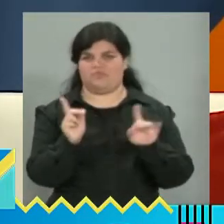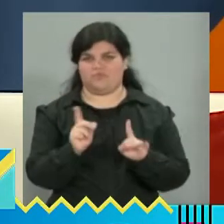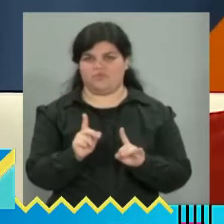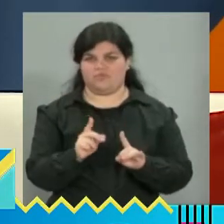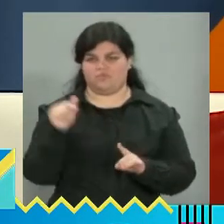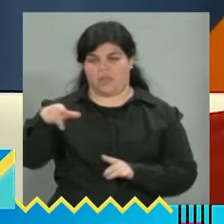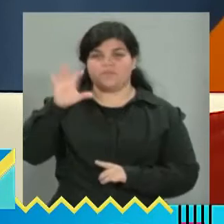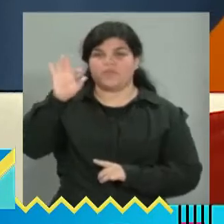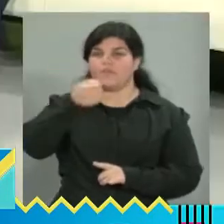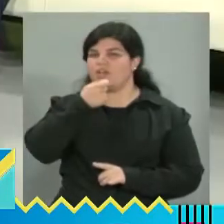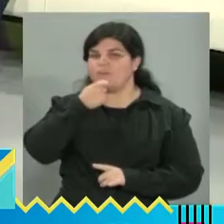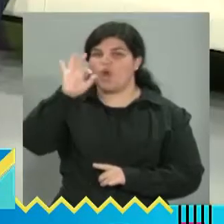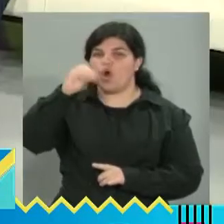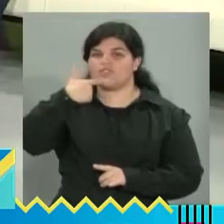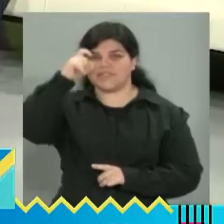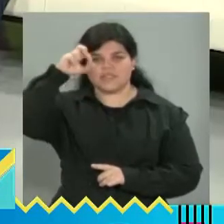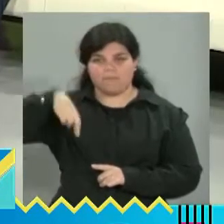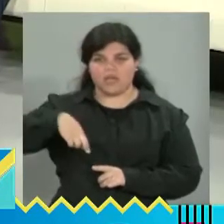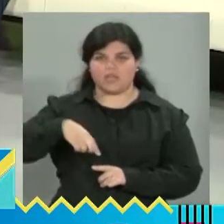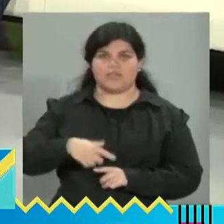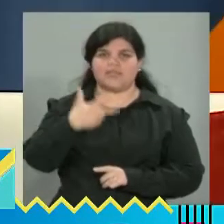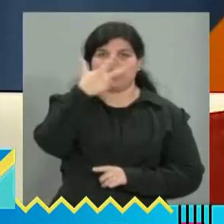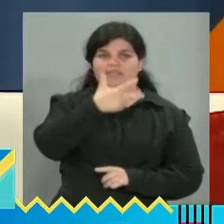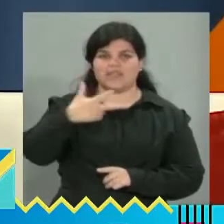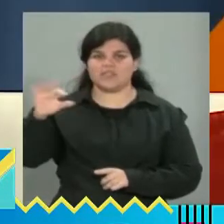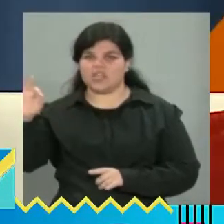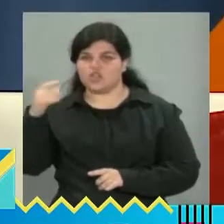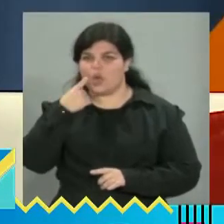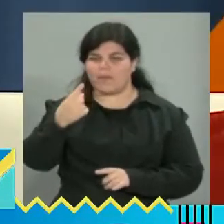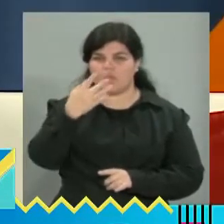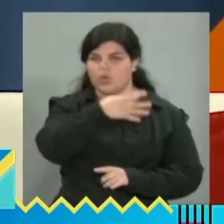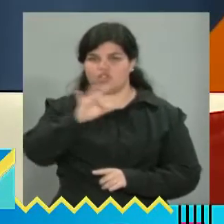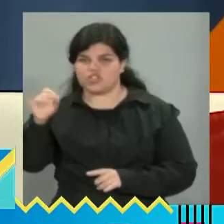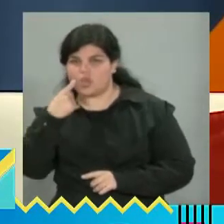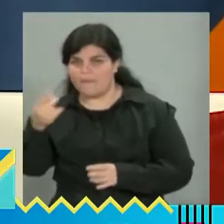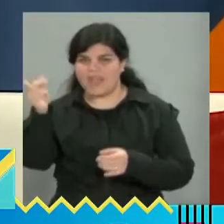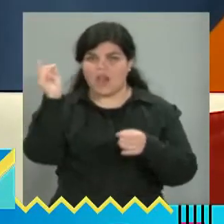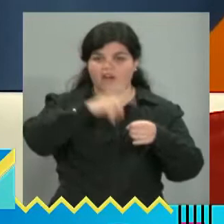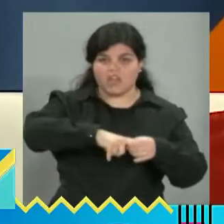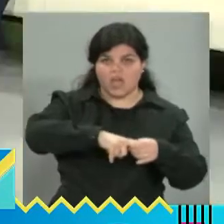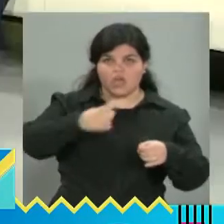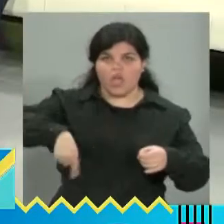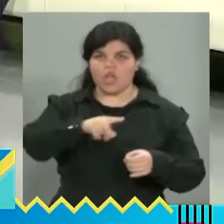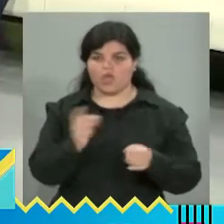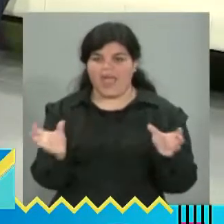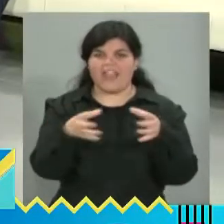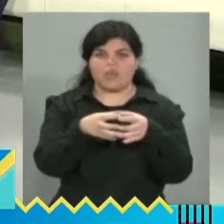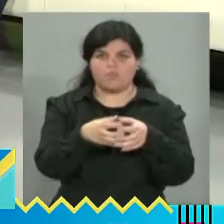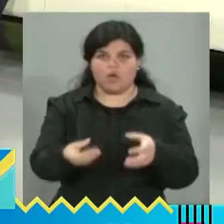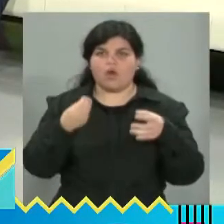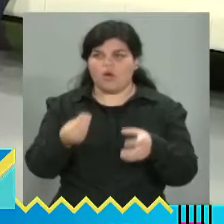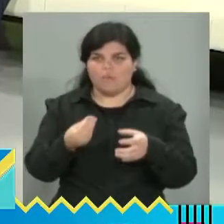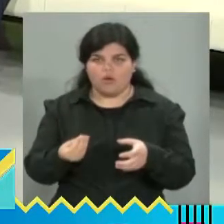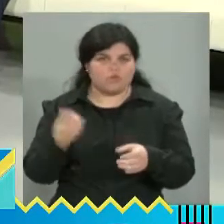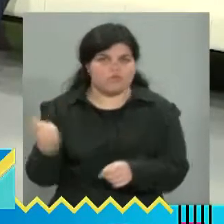OSEP quiera, con los 300.000 o 400.000 afiliados que tenga, el 30% tenga que ser todo ese equipo. No pueden hacerlo. Entonces,